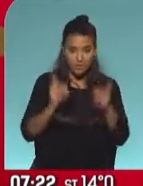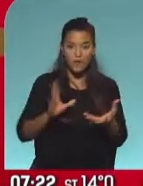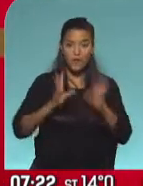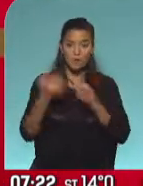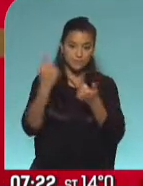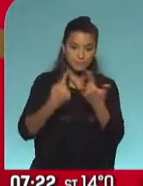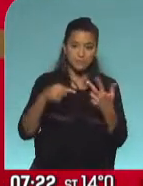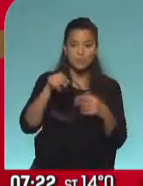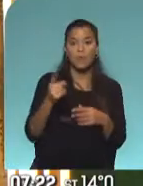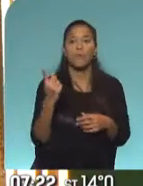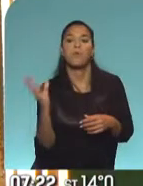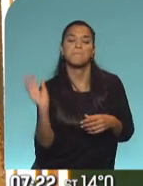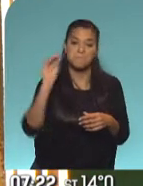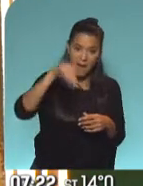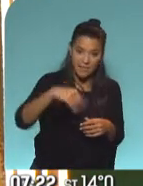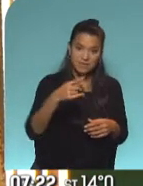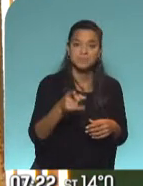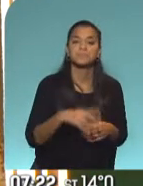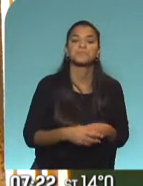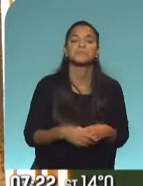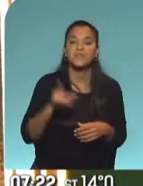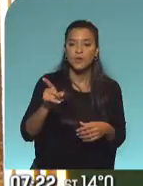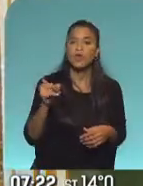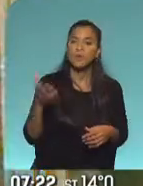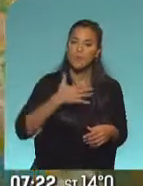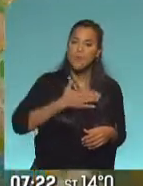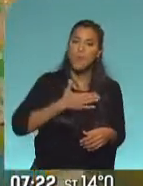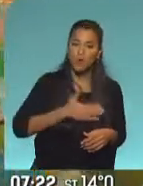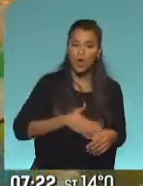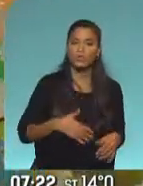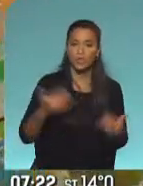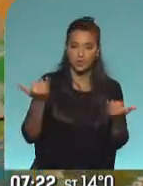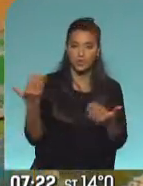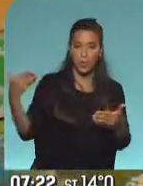va a sumar una más y la verdad que estamos muy contentos de que hayan venido